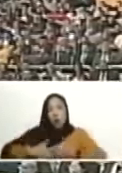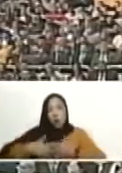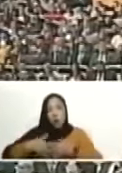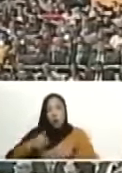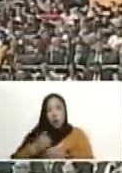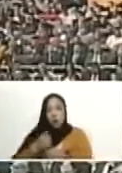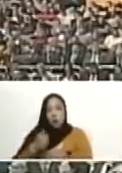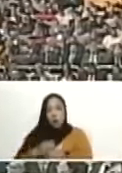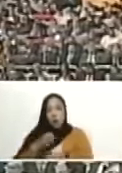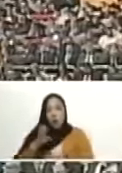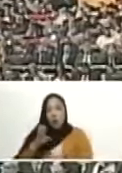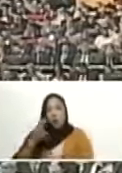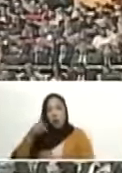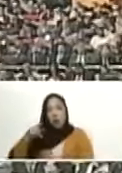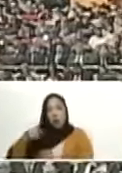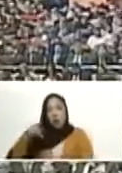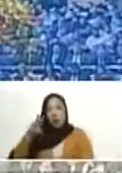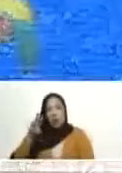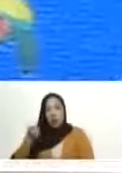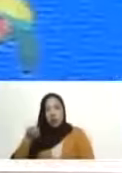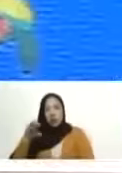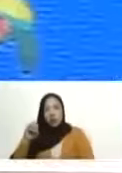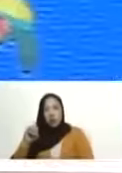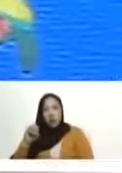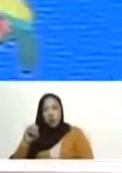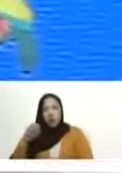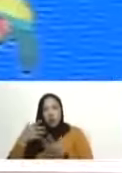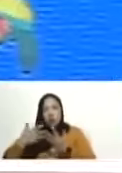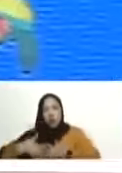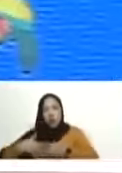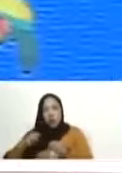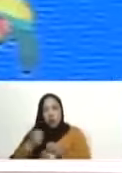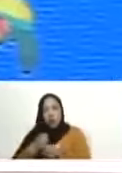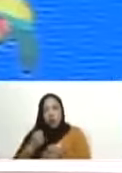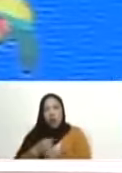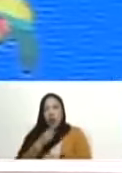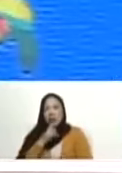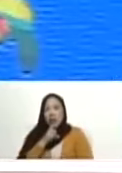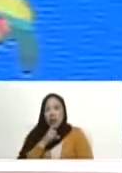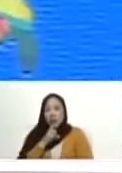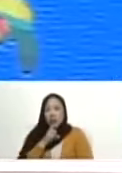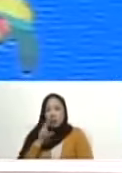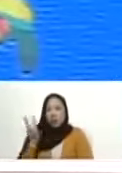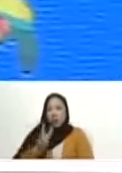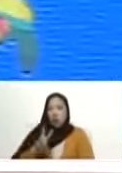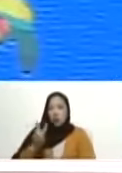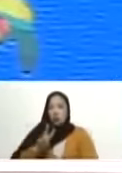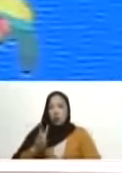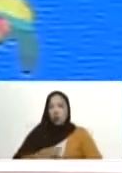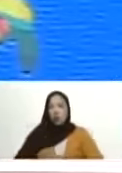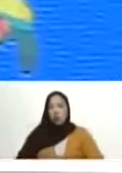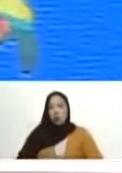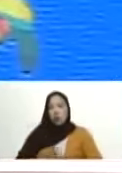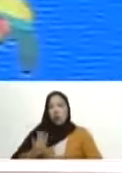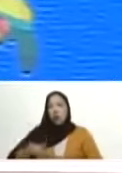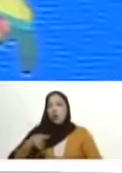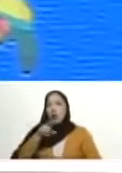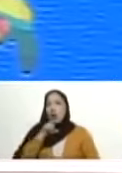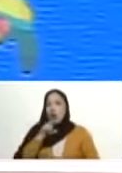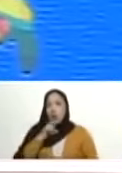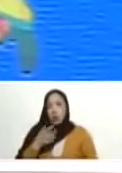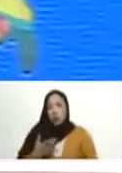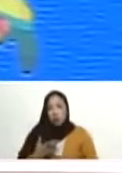la transnacional petrolera ExxonMobil? ¿Qué puede ser más trascendente para un país? ¿Qué puede ser más